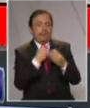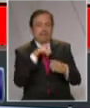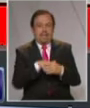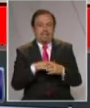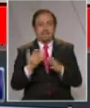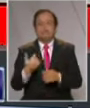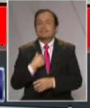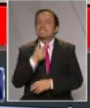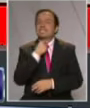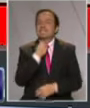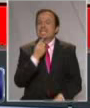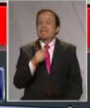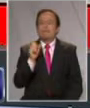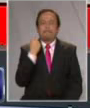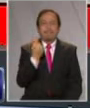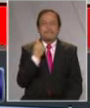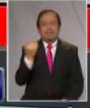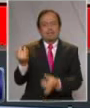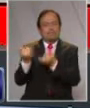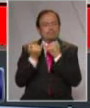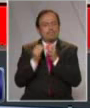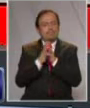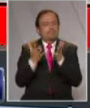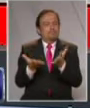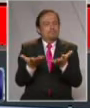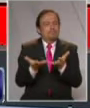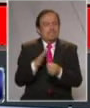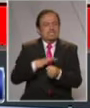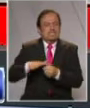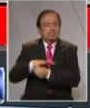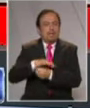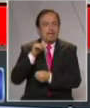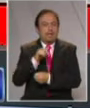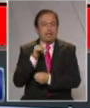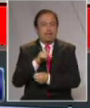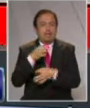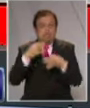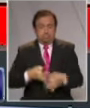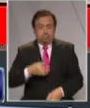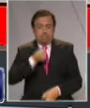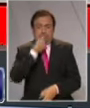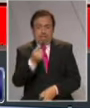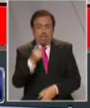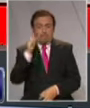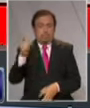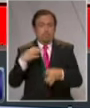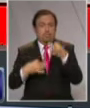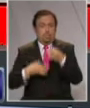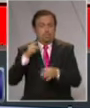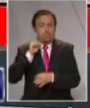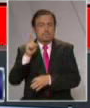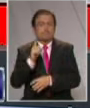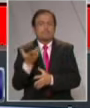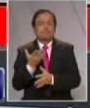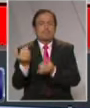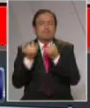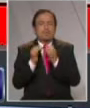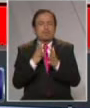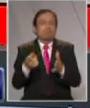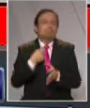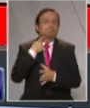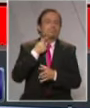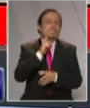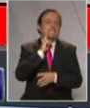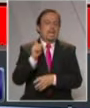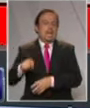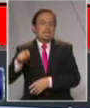Abogado, bueno, nos gustaría primero que nos pusieran antecedentes con respecto a esta formalización, los detalles también y cuál es la imputación hacia